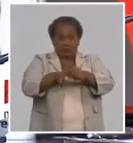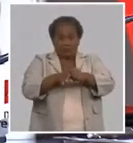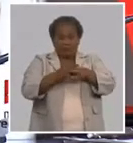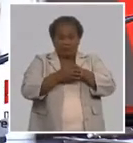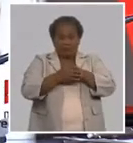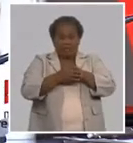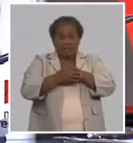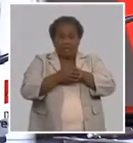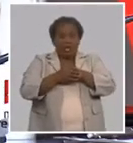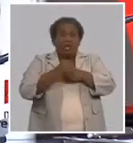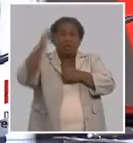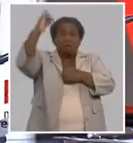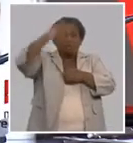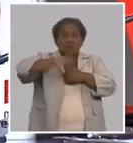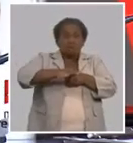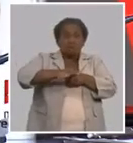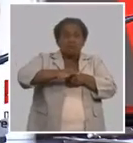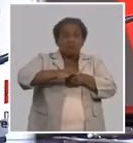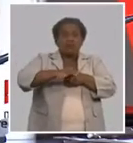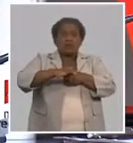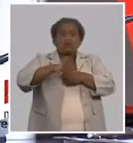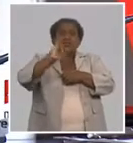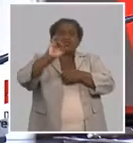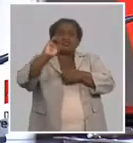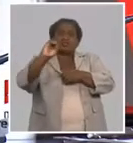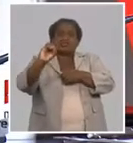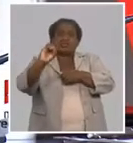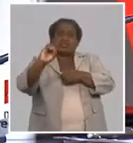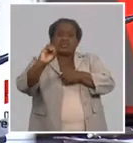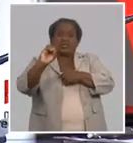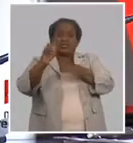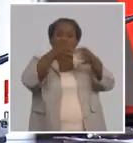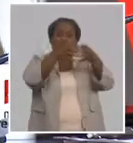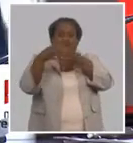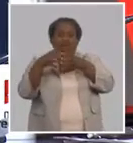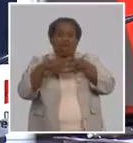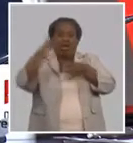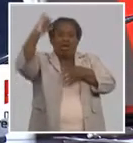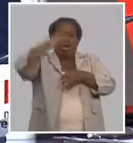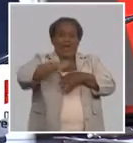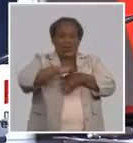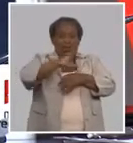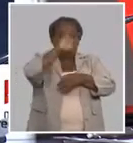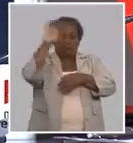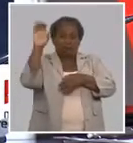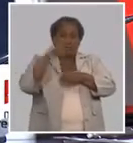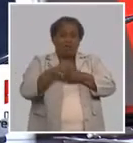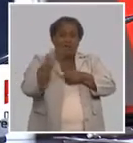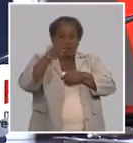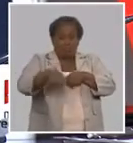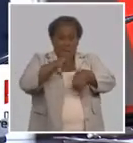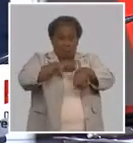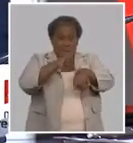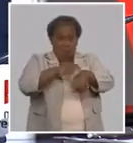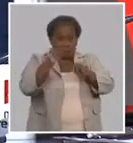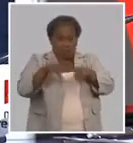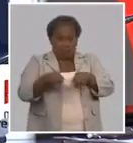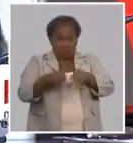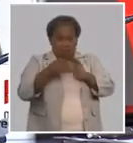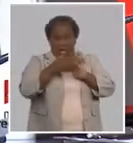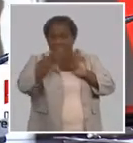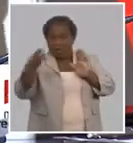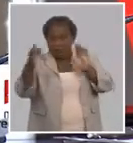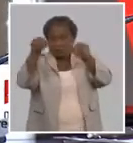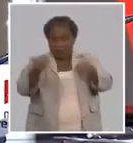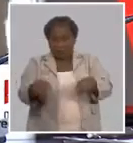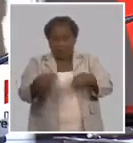volaban hacia nuestro país 60 compañías aéreas en estos momentos hasta el día de